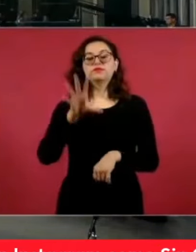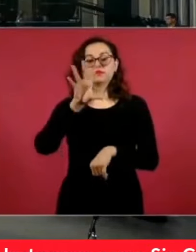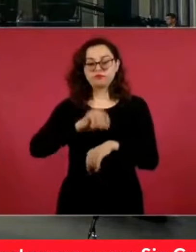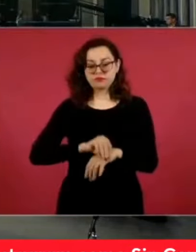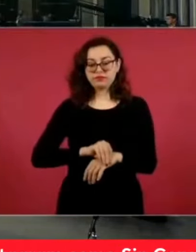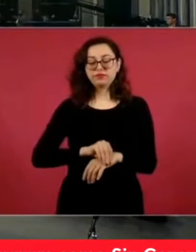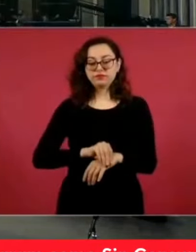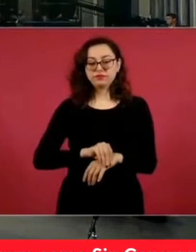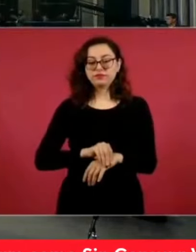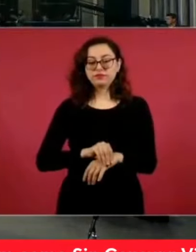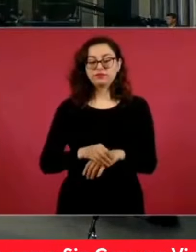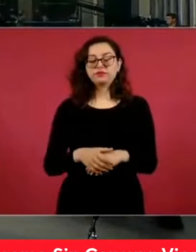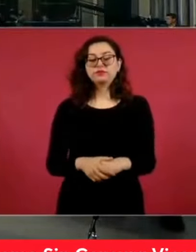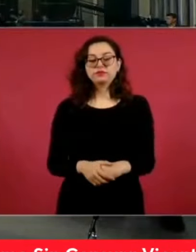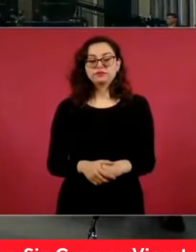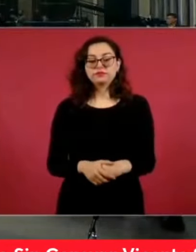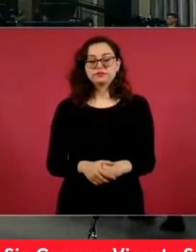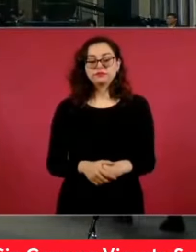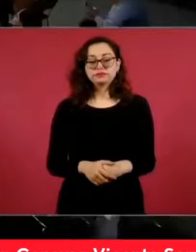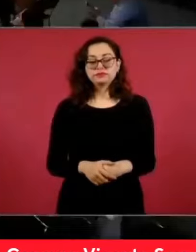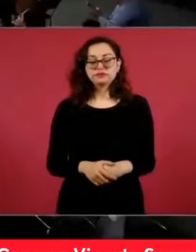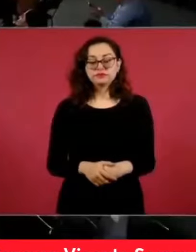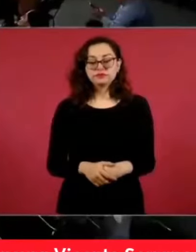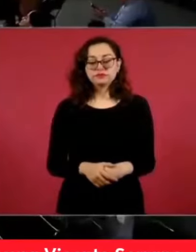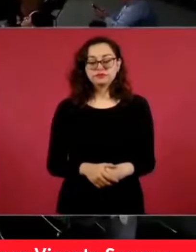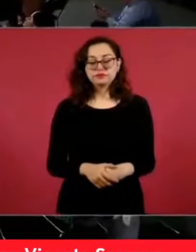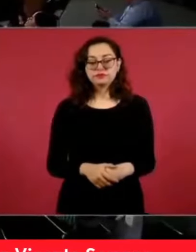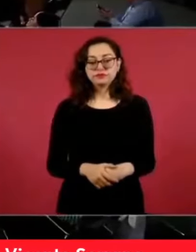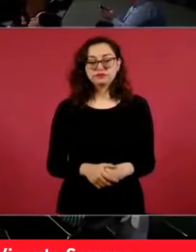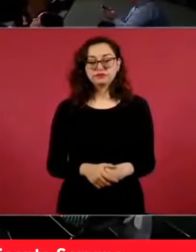eh vamos a pasar aquí al